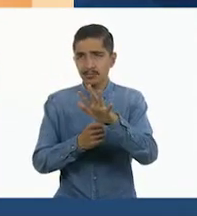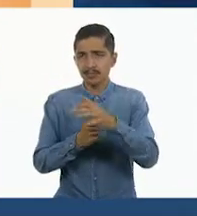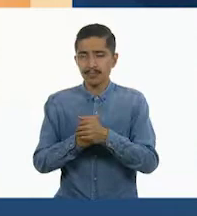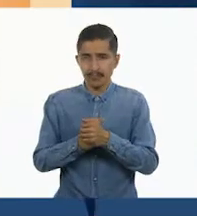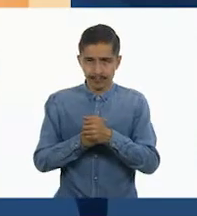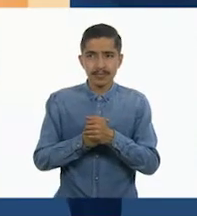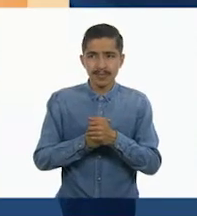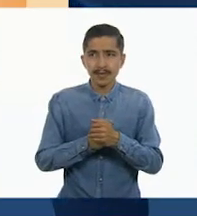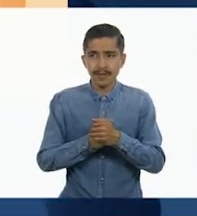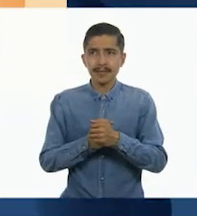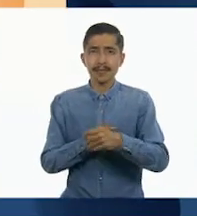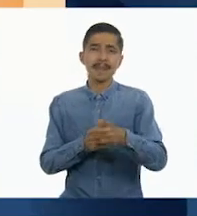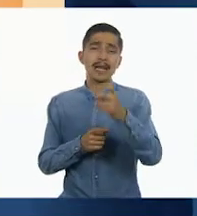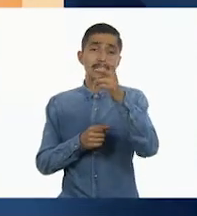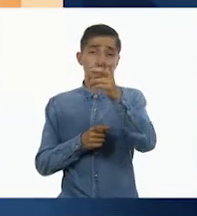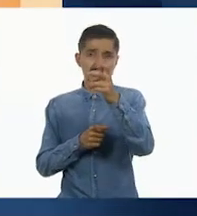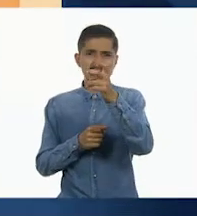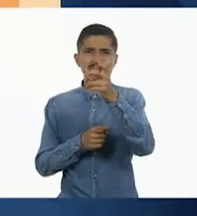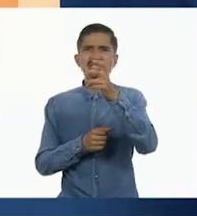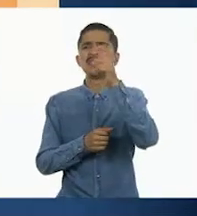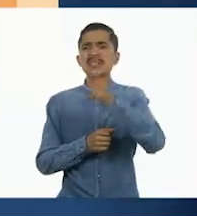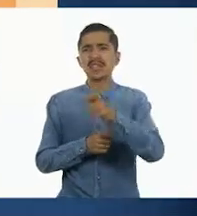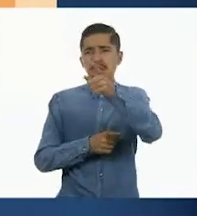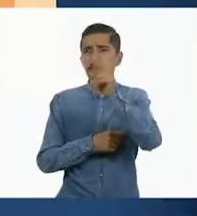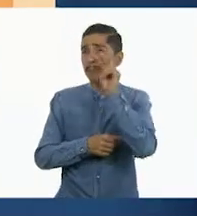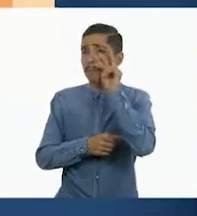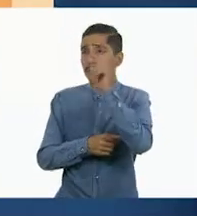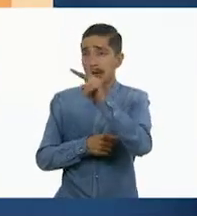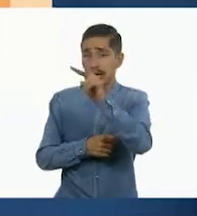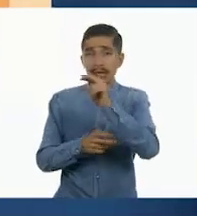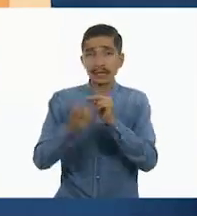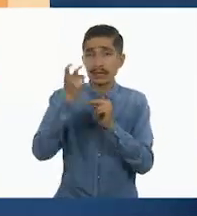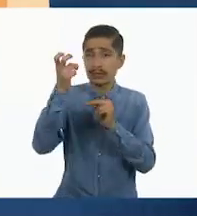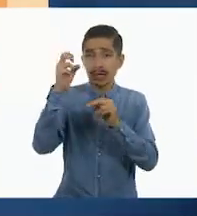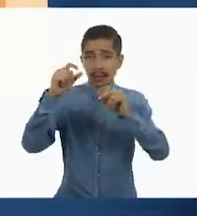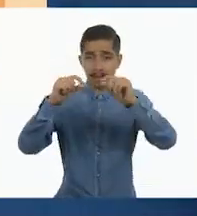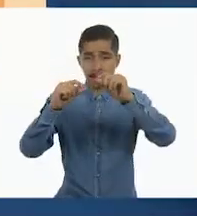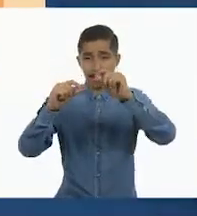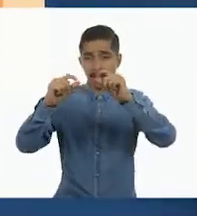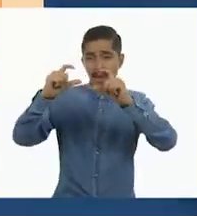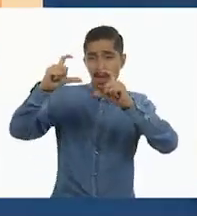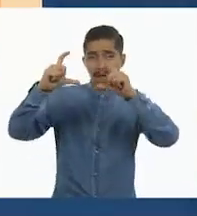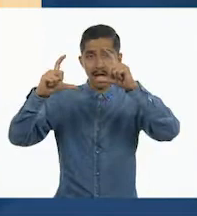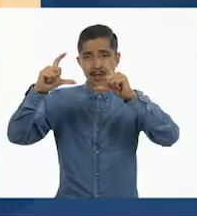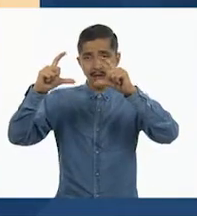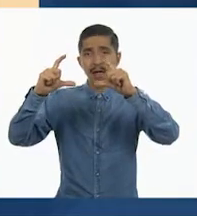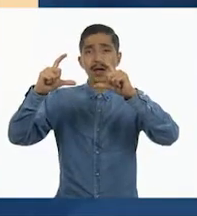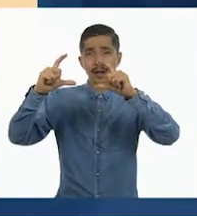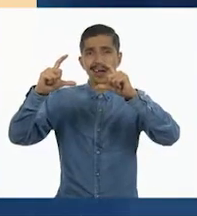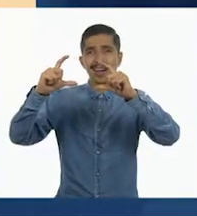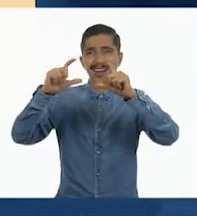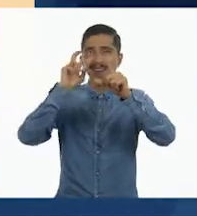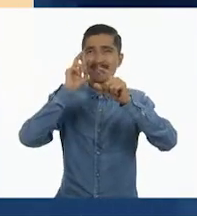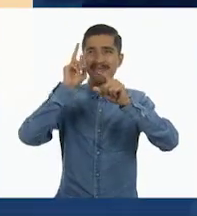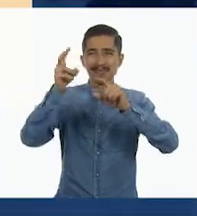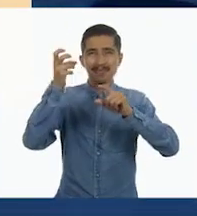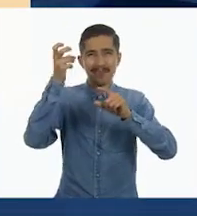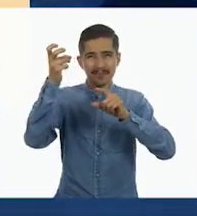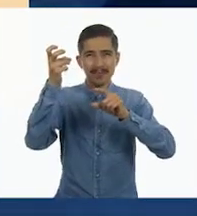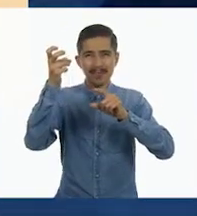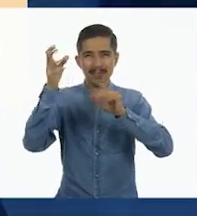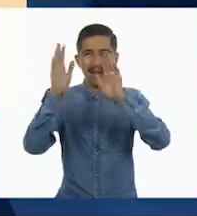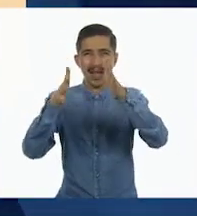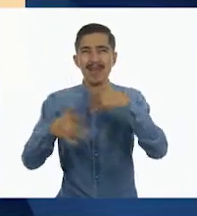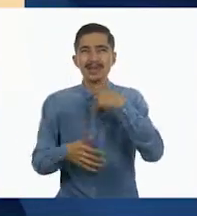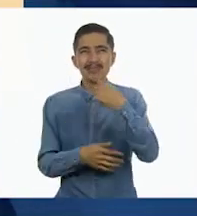Entonces, esas son, pues si se fijan ahí está la gráfica aproximadamente en los datos que nosotros